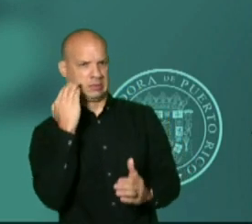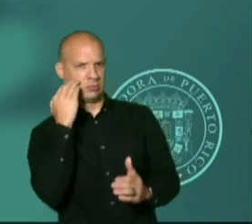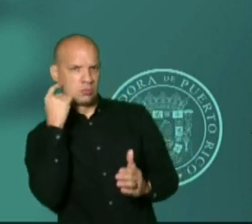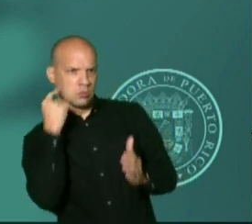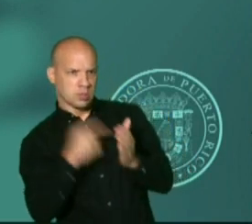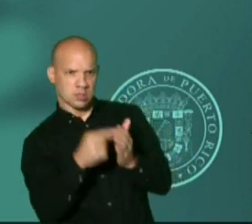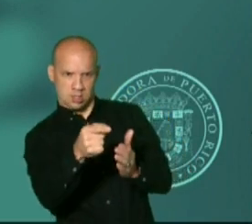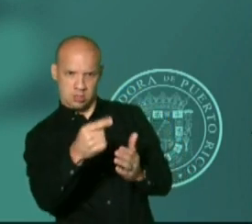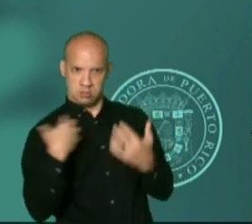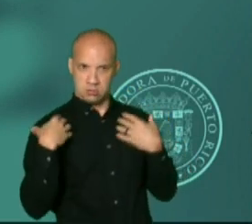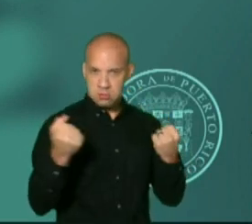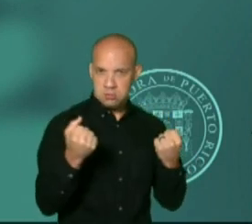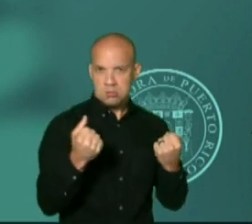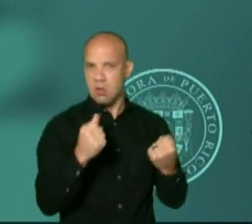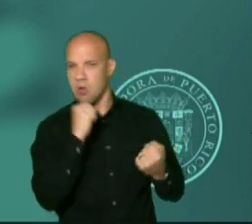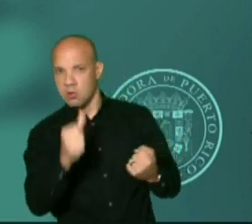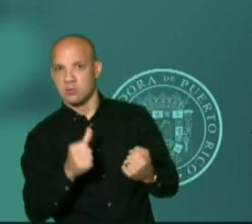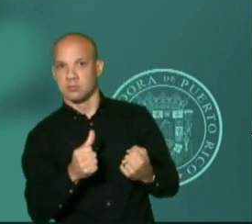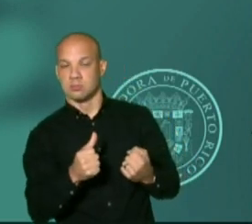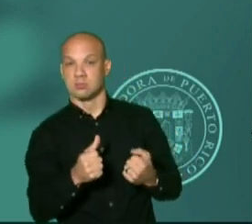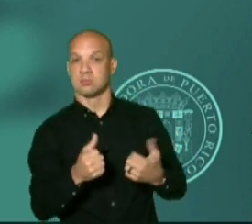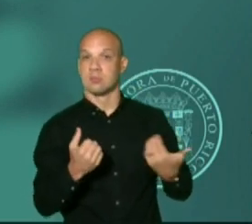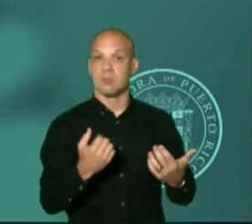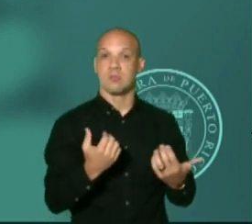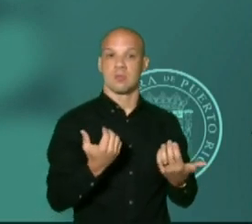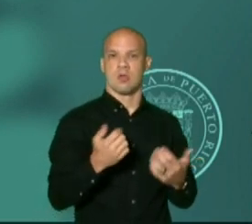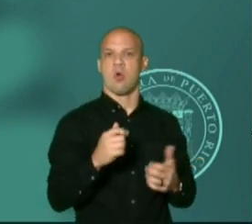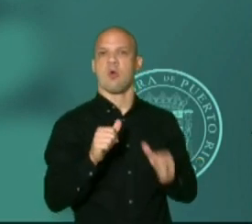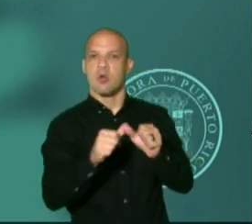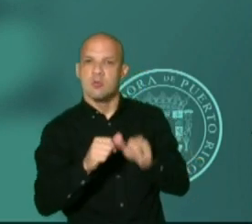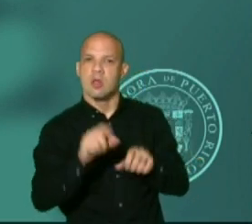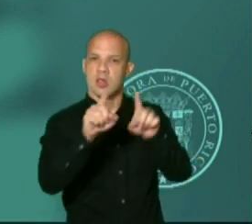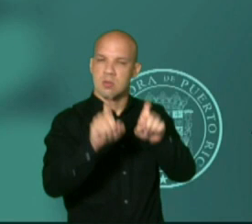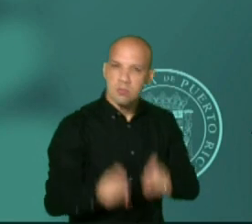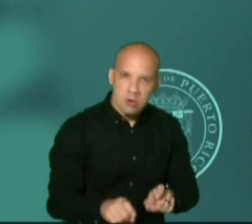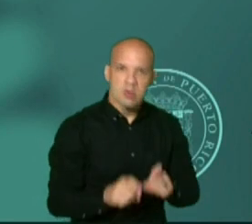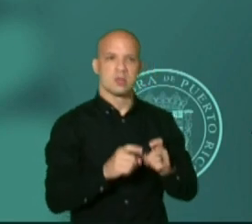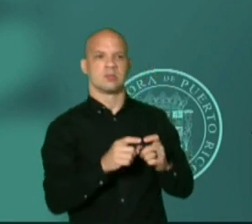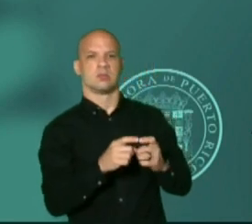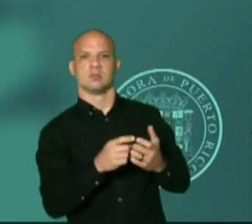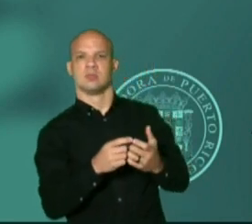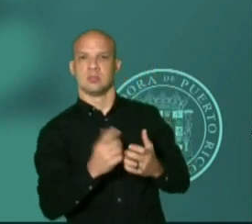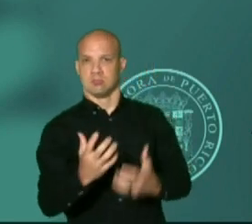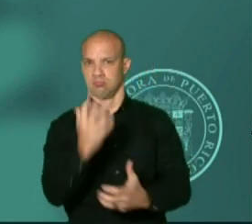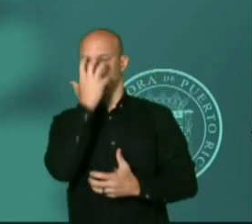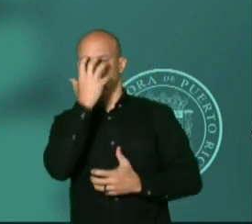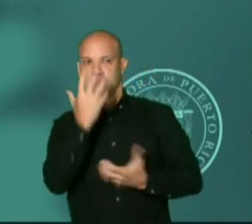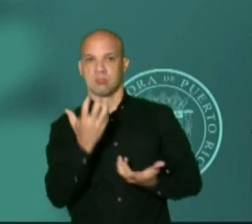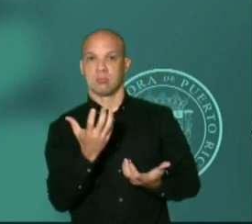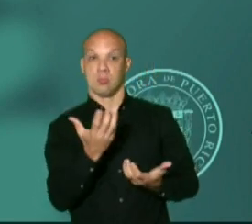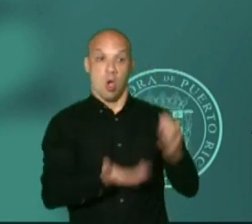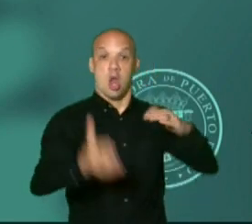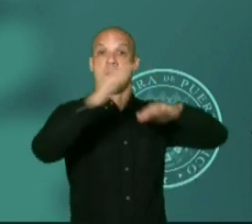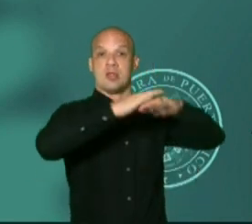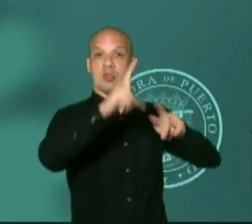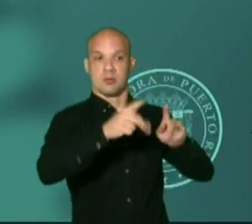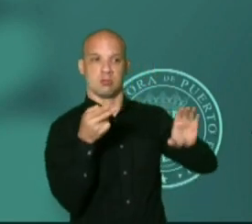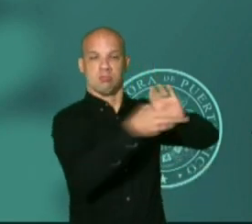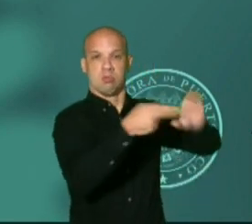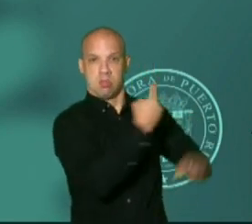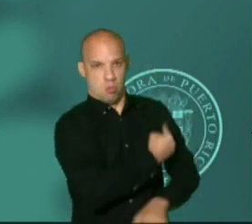el resultado de pruebas, el uso de ventiladores y el aumento en la capacidad hospitalaria en general, además